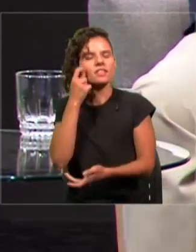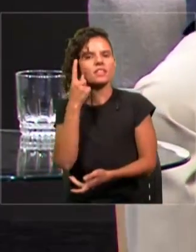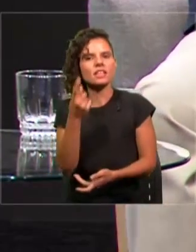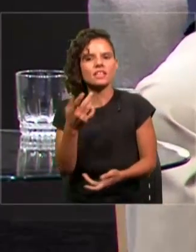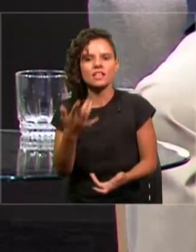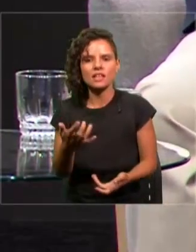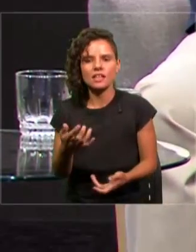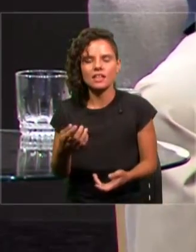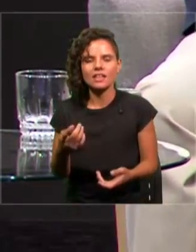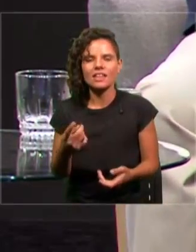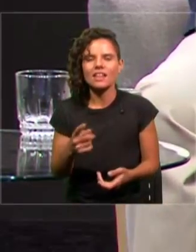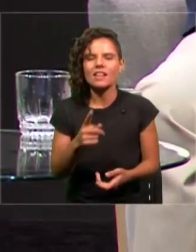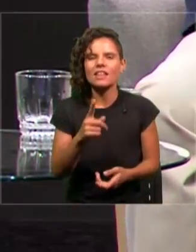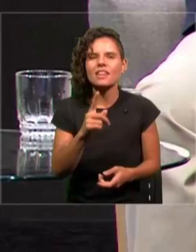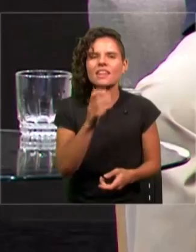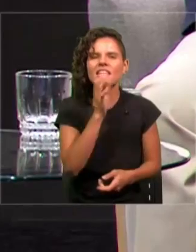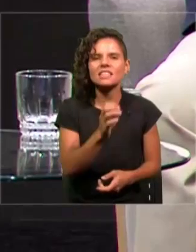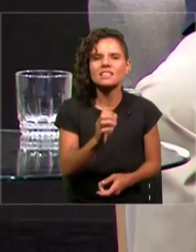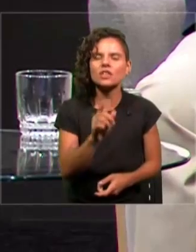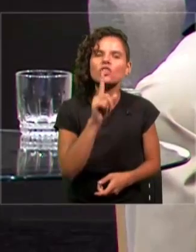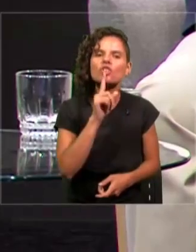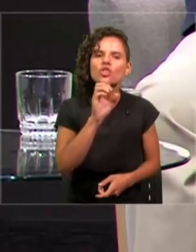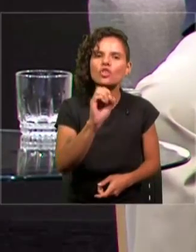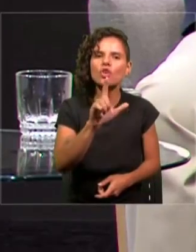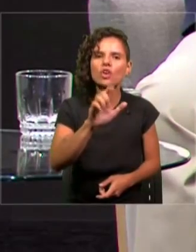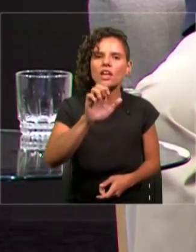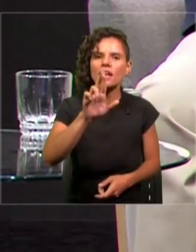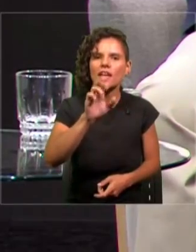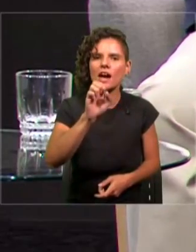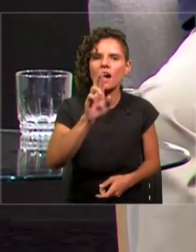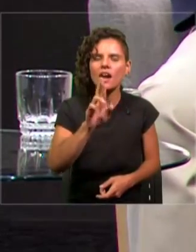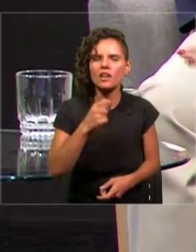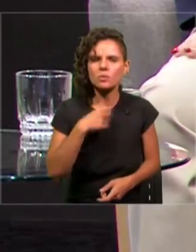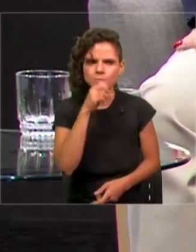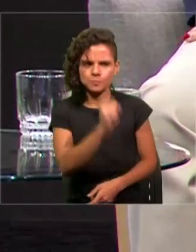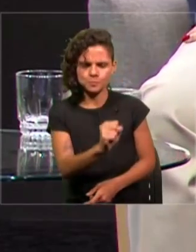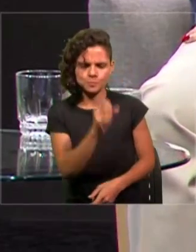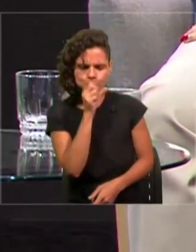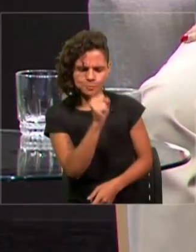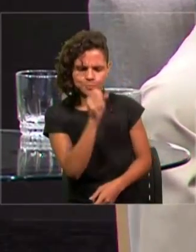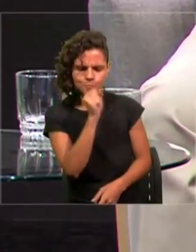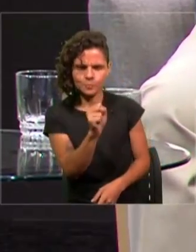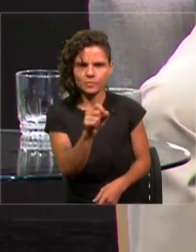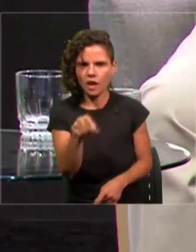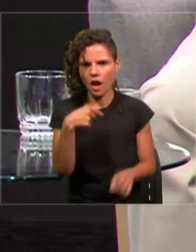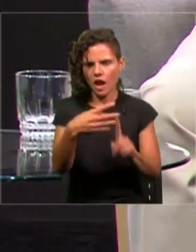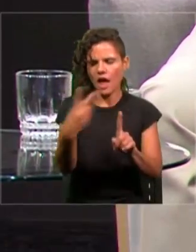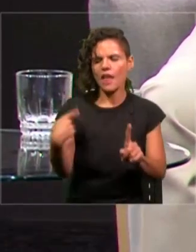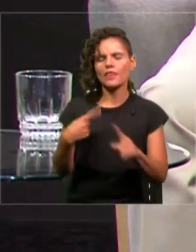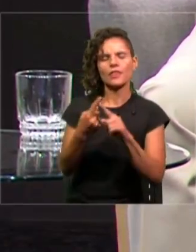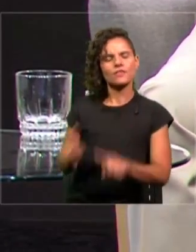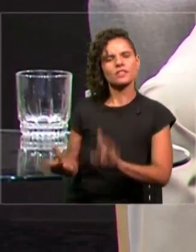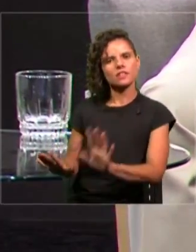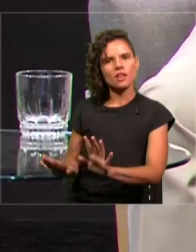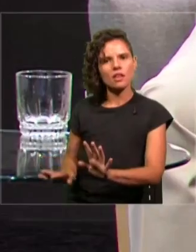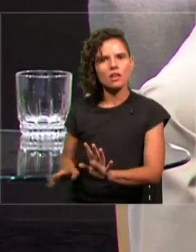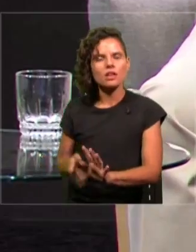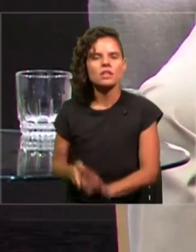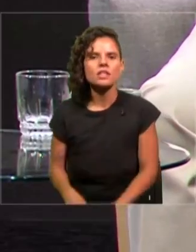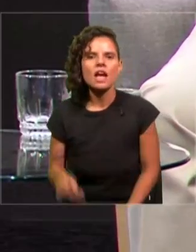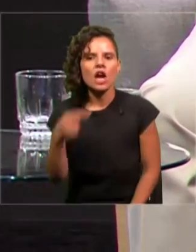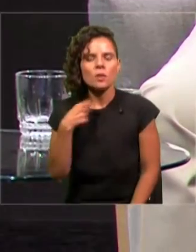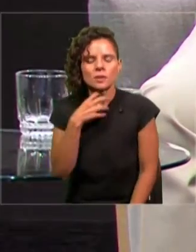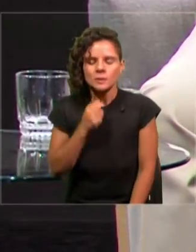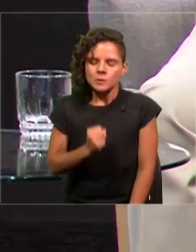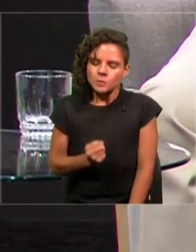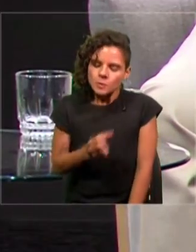que en lo personal me revienta cuando escucho hay que tolerar la diversidad, porque en Chile cuando decimos además, cuando hablamos de tolerar es como que te mastico y no te